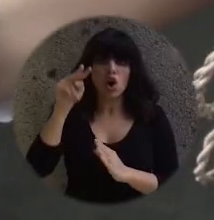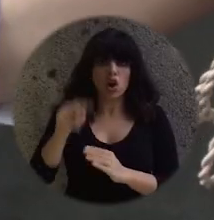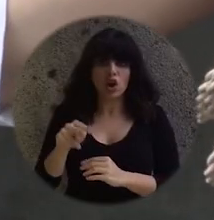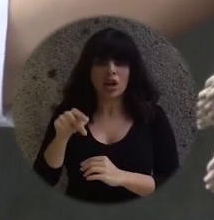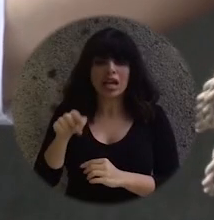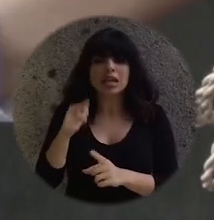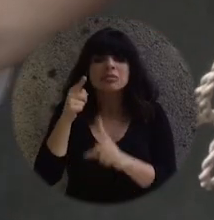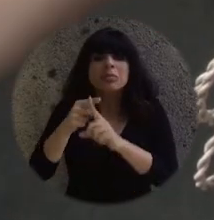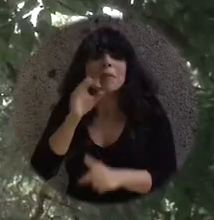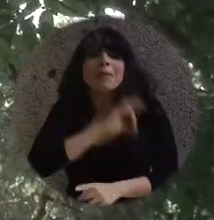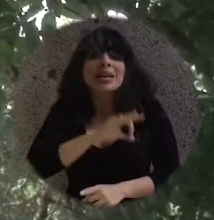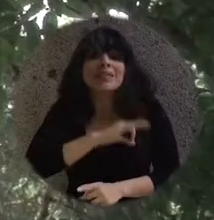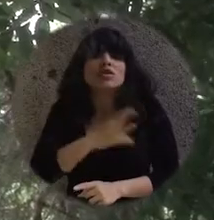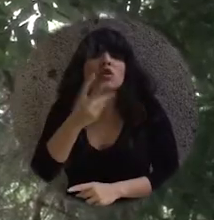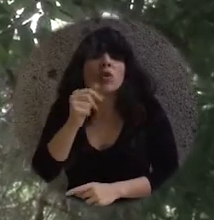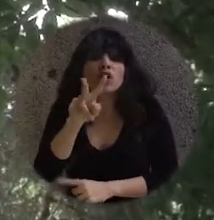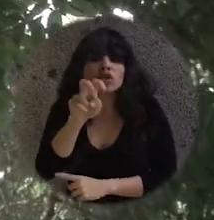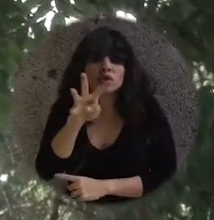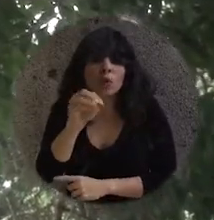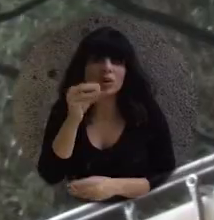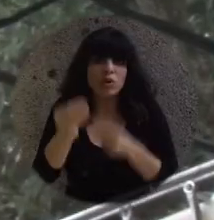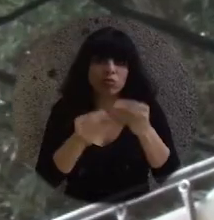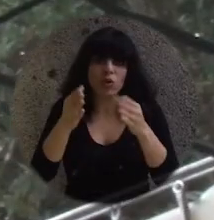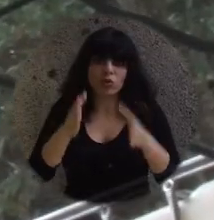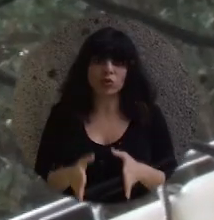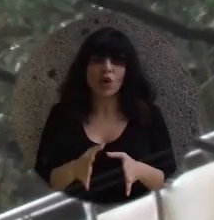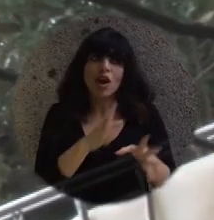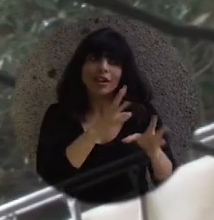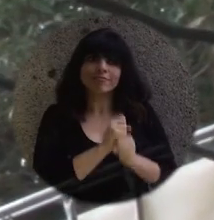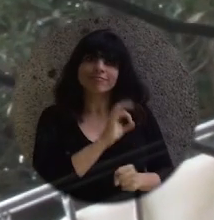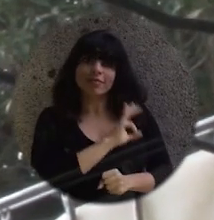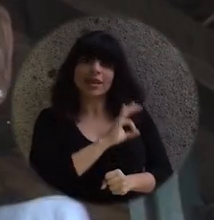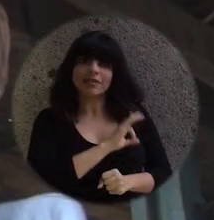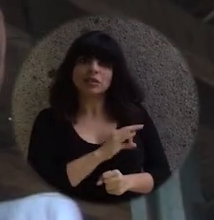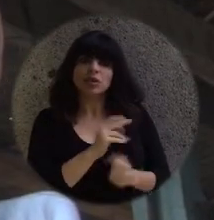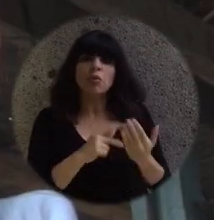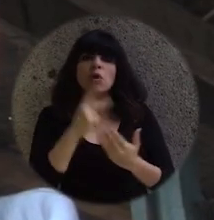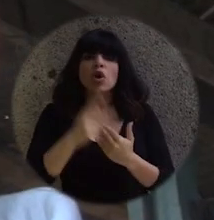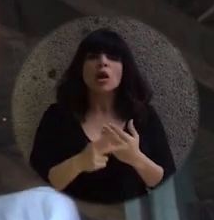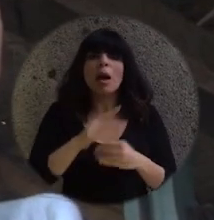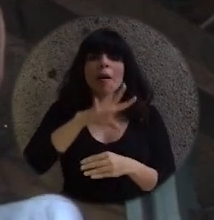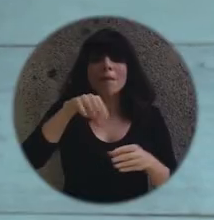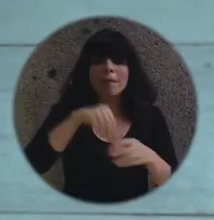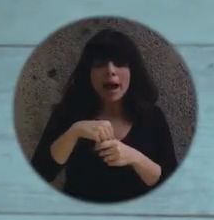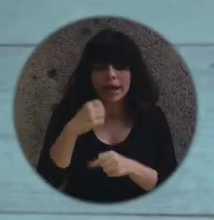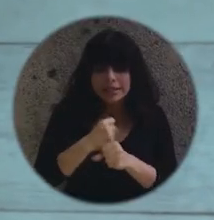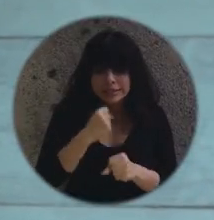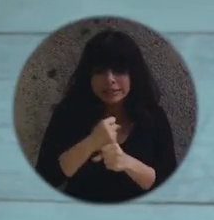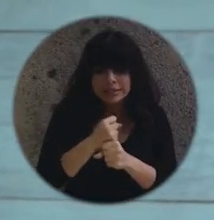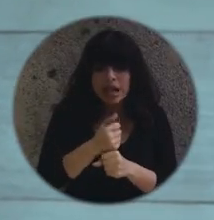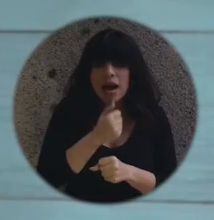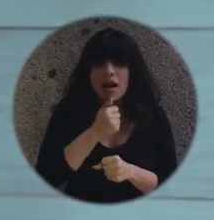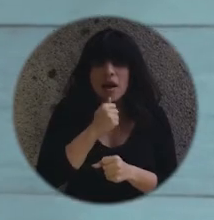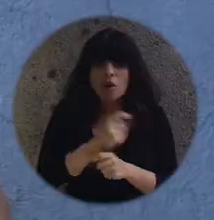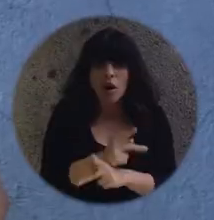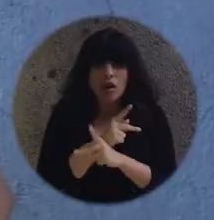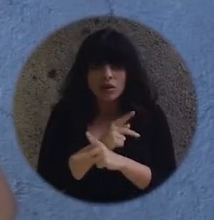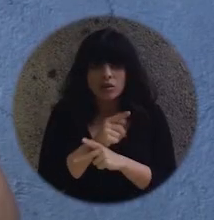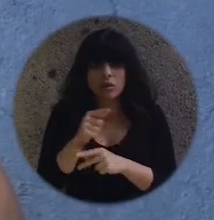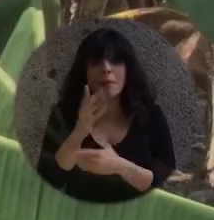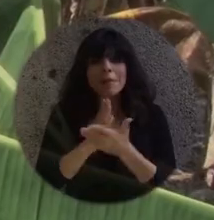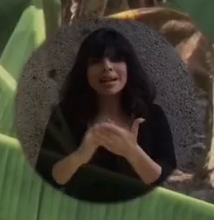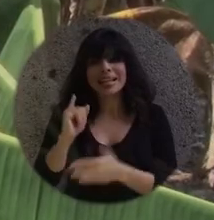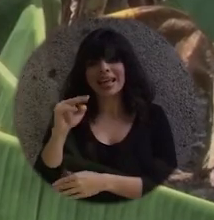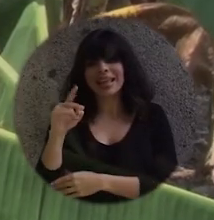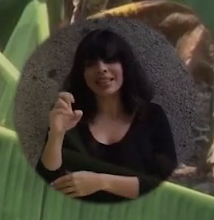en beneficio de 240 productores mediante el Programa Integrado de Gestión de Recurso Hídrico del INDER